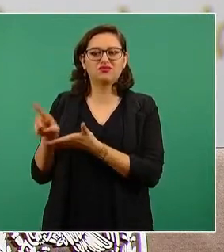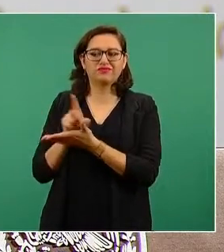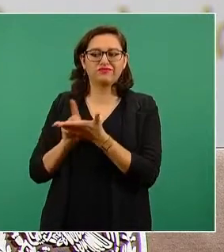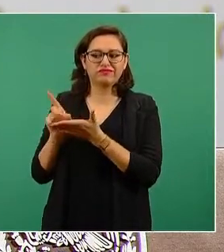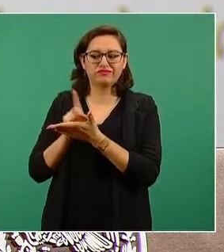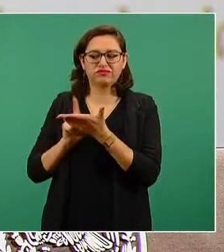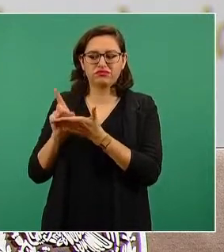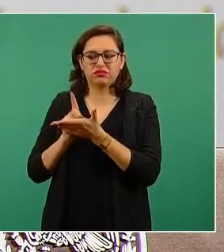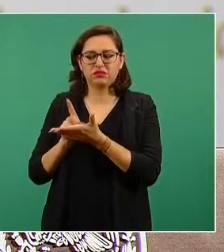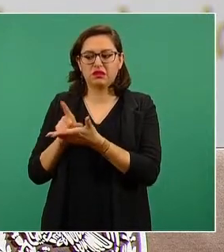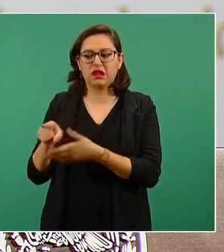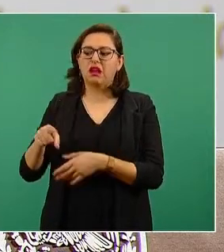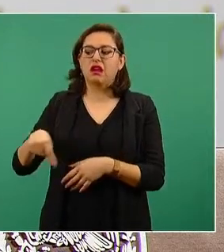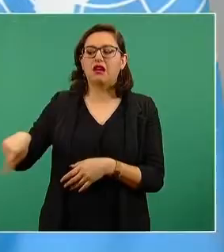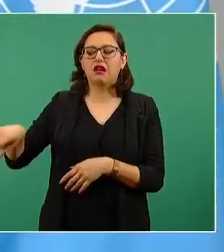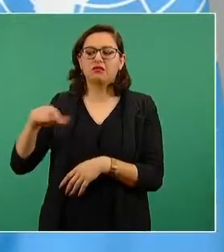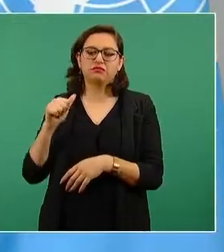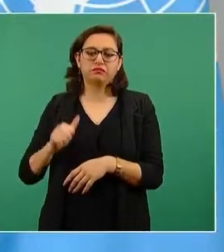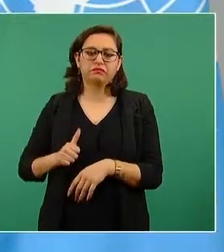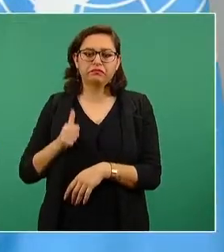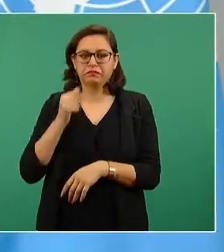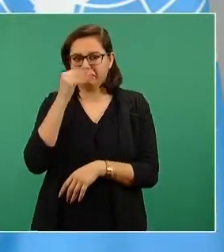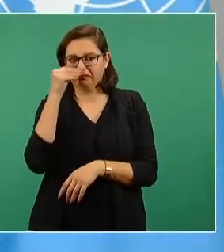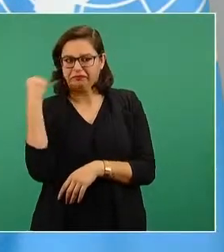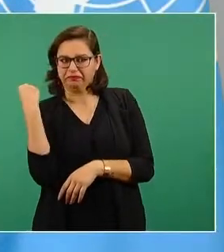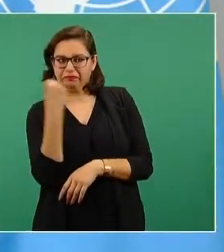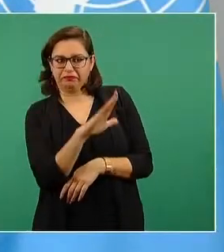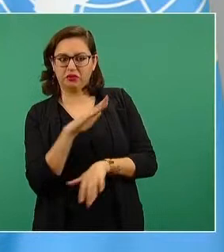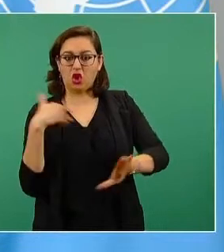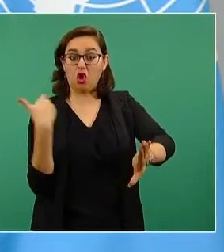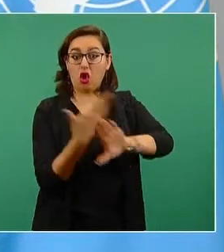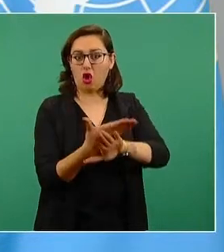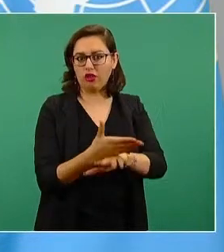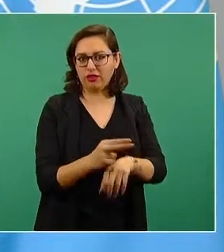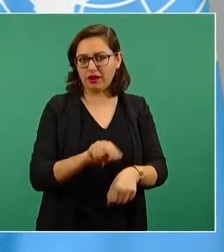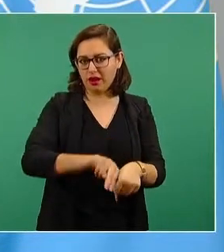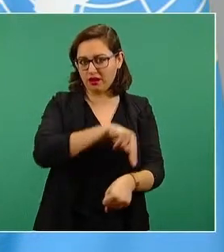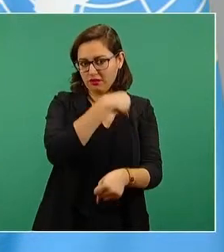los involucran a ellos. Entonces ya no hay esa